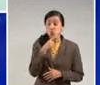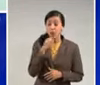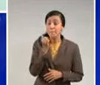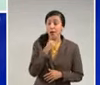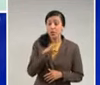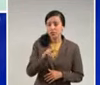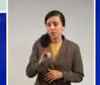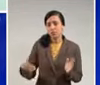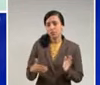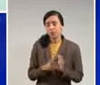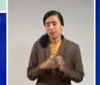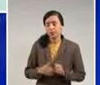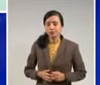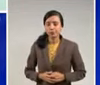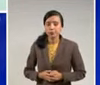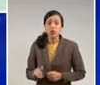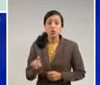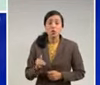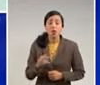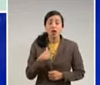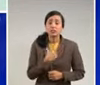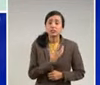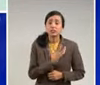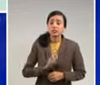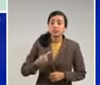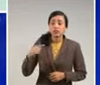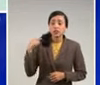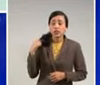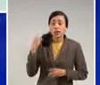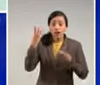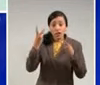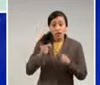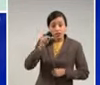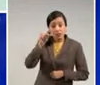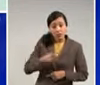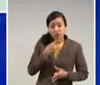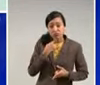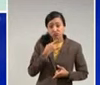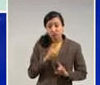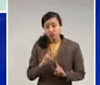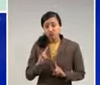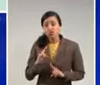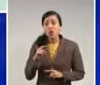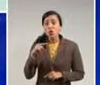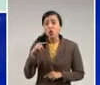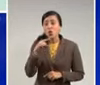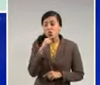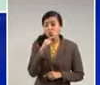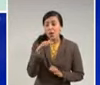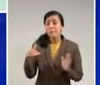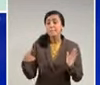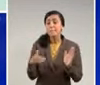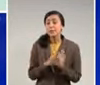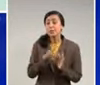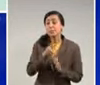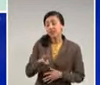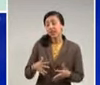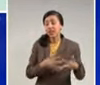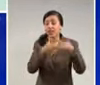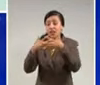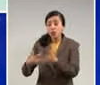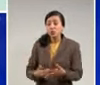lamentablemente, ayer el número de fallecidos en Rusia fue el más alto, 1.023, Estados Unidos